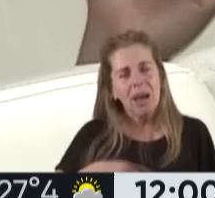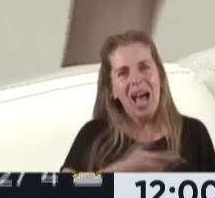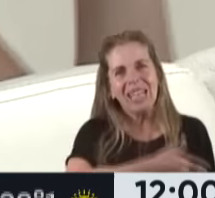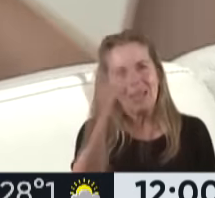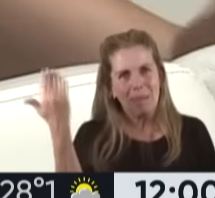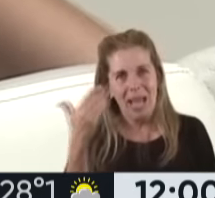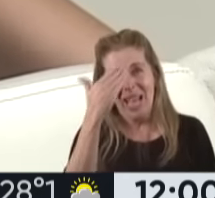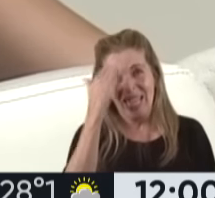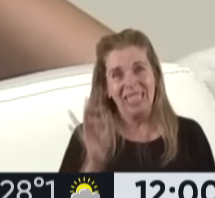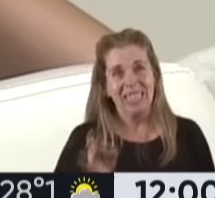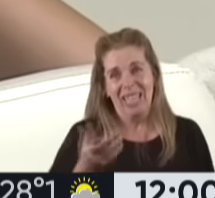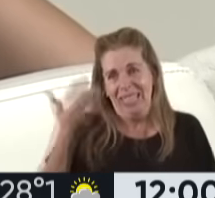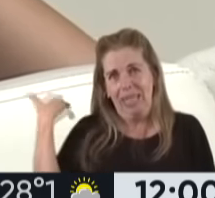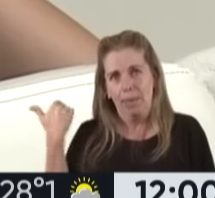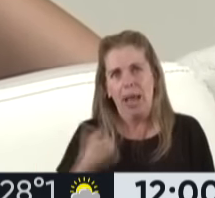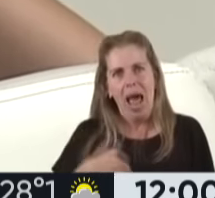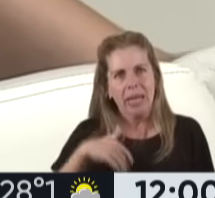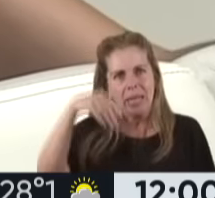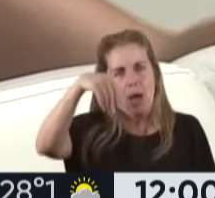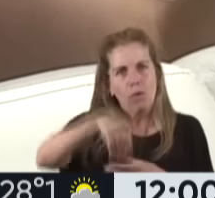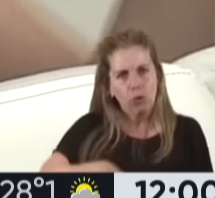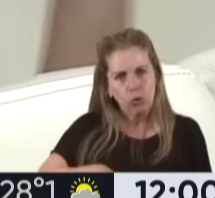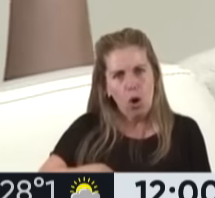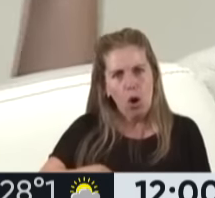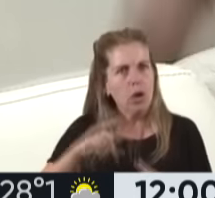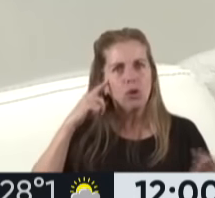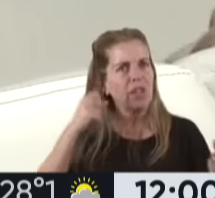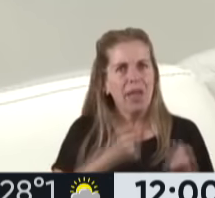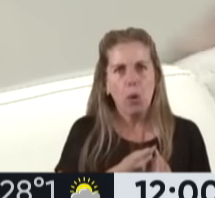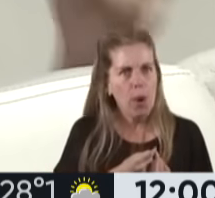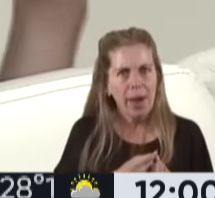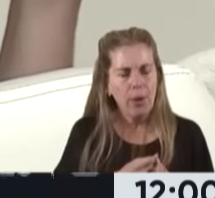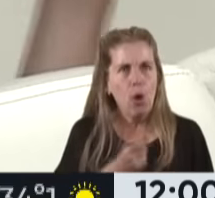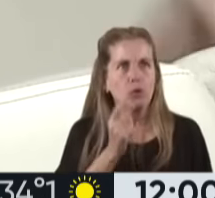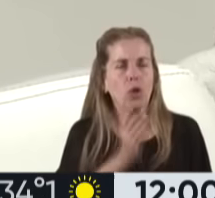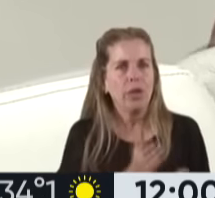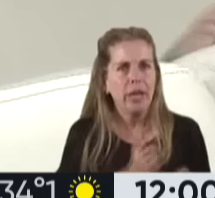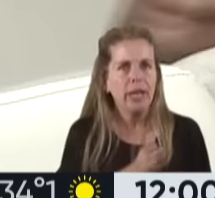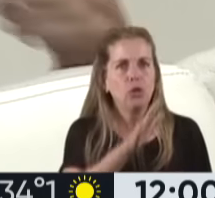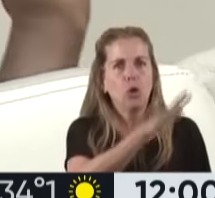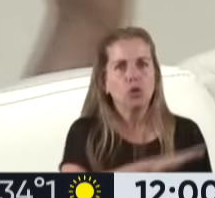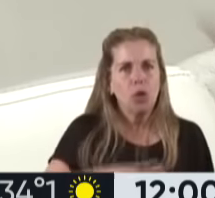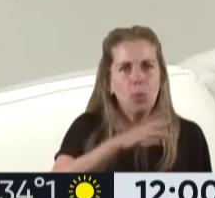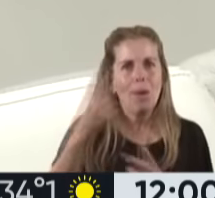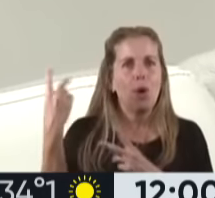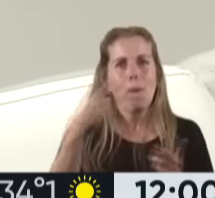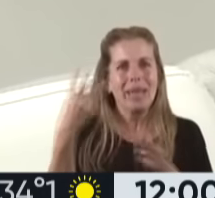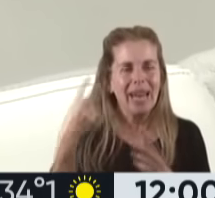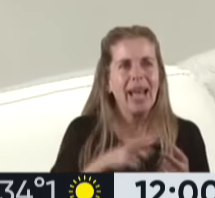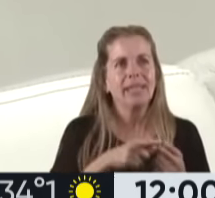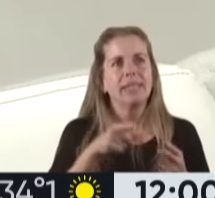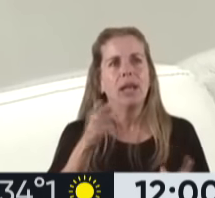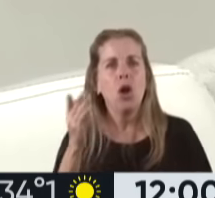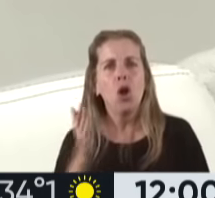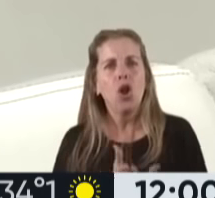de diciembre, Argentina votó, por ejemplo, contra los derechos del pueblo migrante, de los niños o contra el